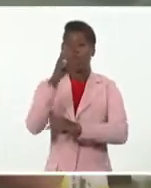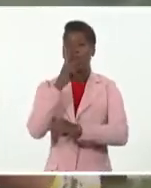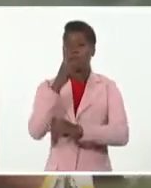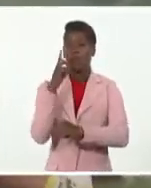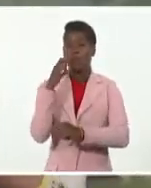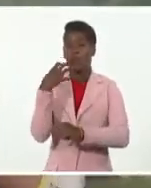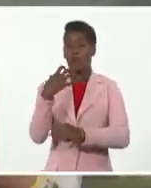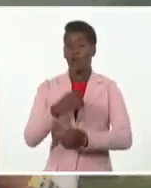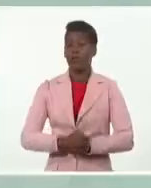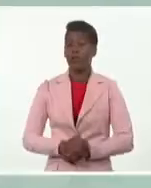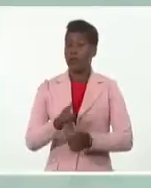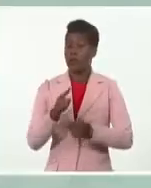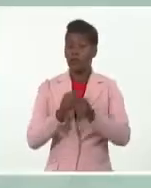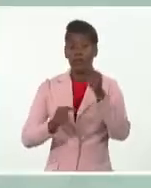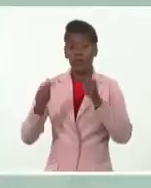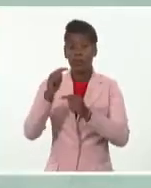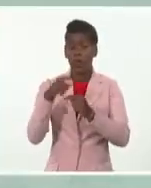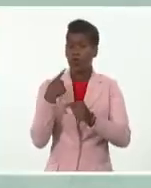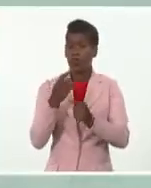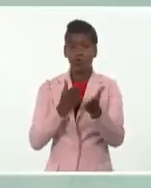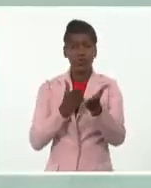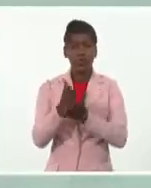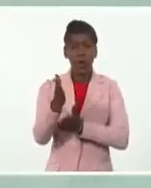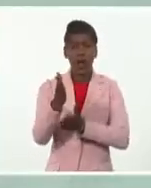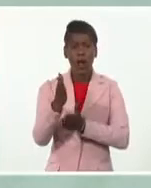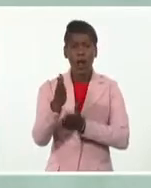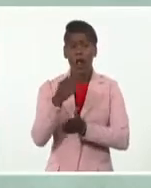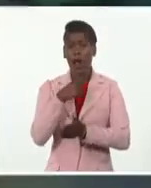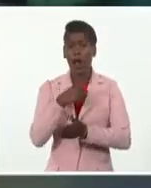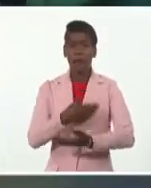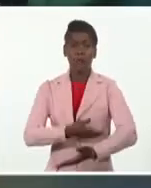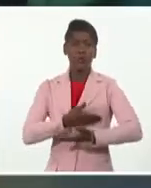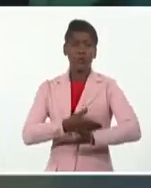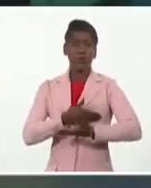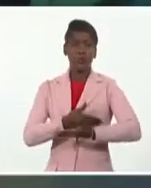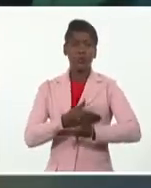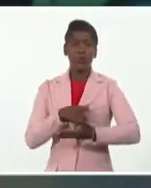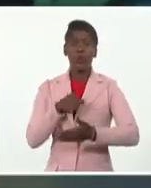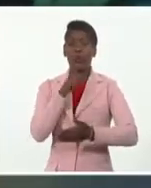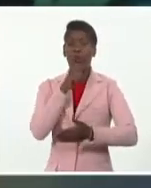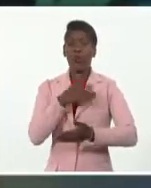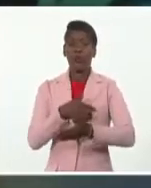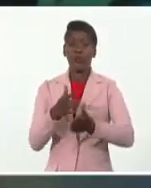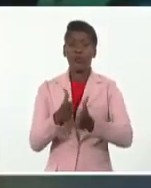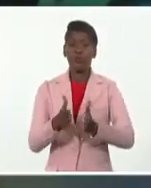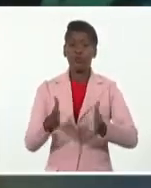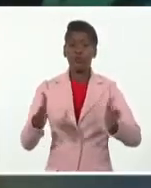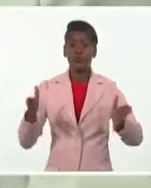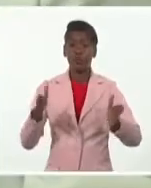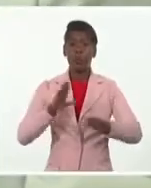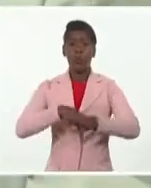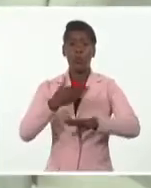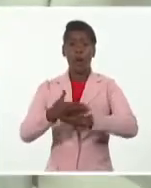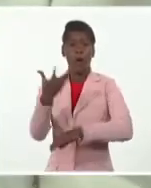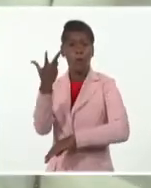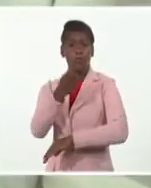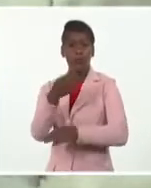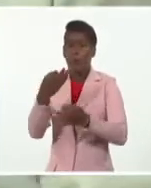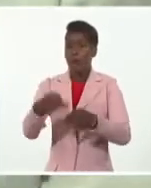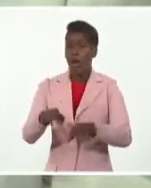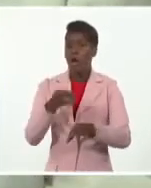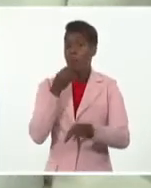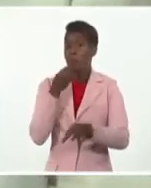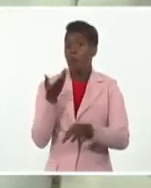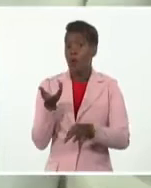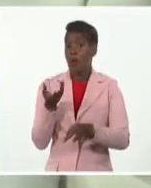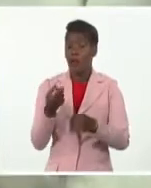la vacunación en el país y, por tanto, cuando el bebé crezca dentro de unos meses, esa mamá se podrá vacunar y reducirá el riesgo de que ella pueda enfermar.